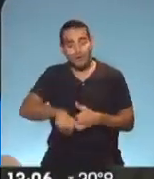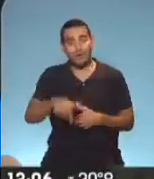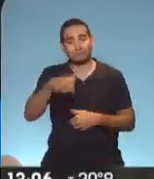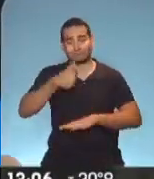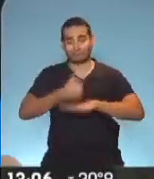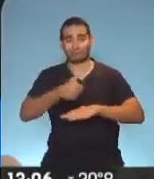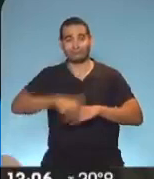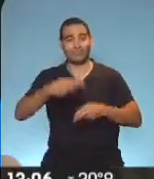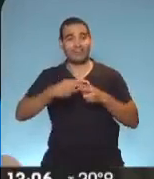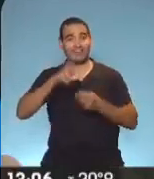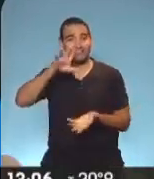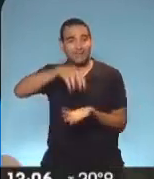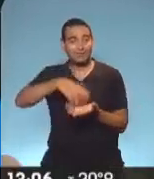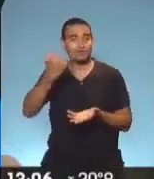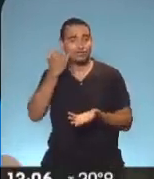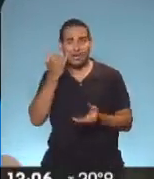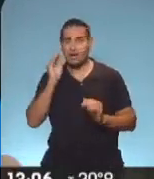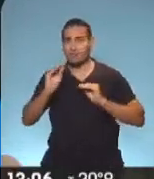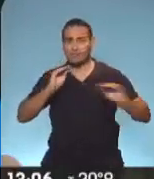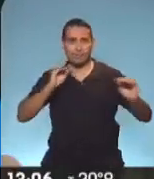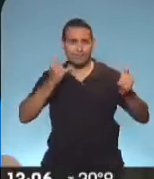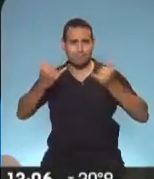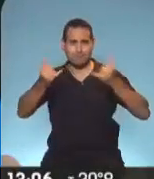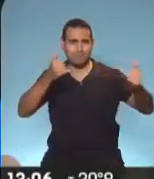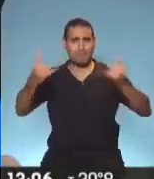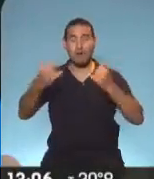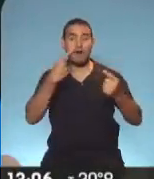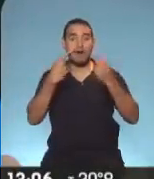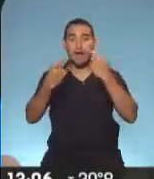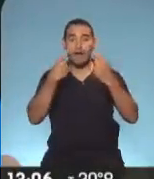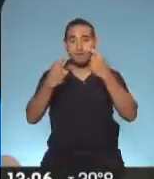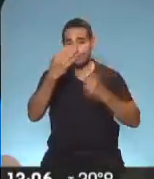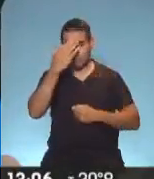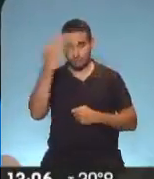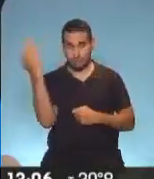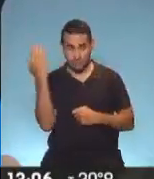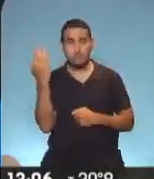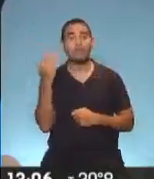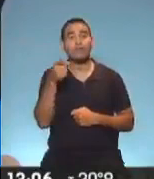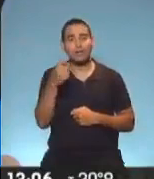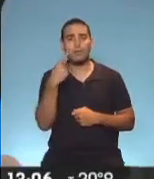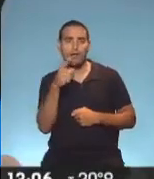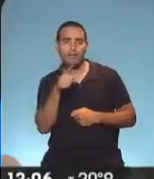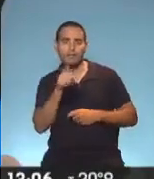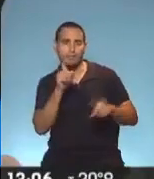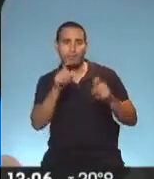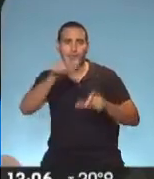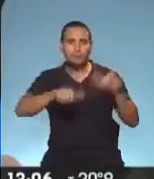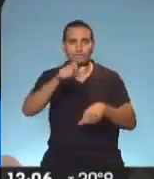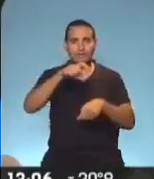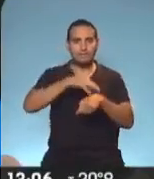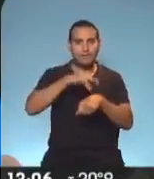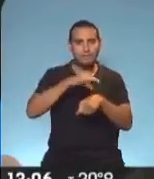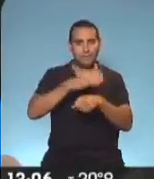esta mañana dejaron instaladas y ya en funcionamiento las cámaras infrarrojas que permiten medir la fiebre en